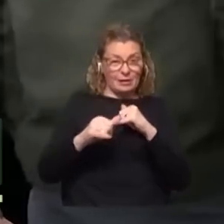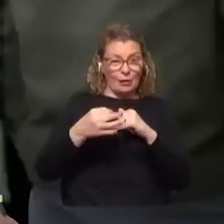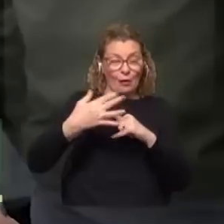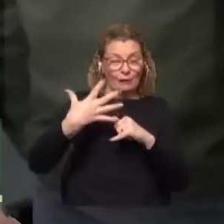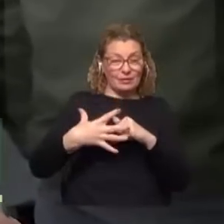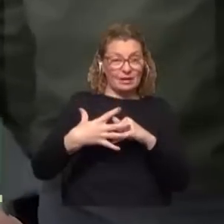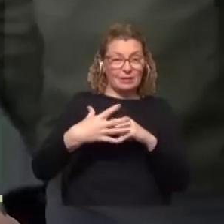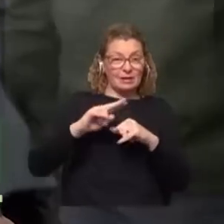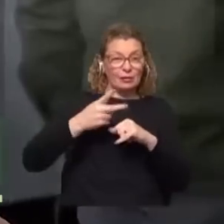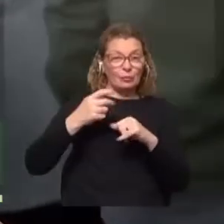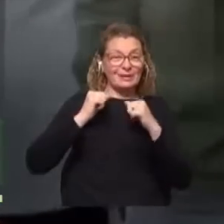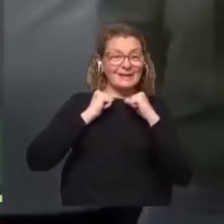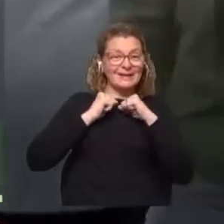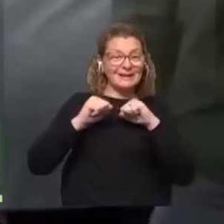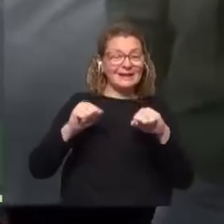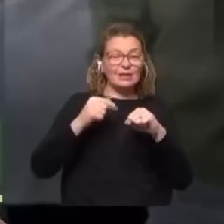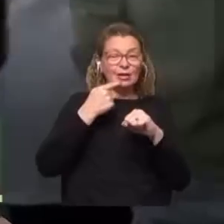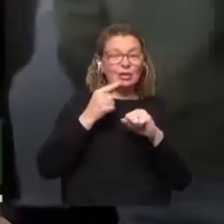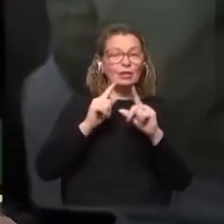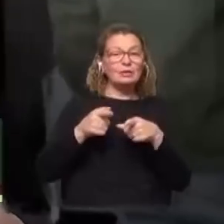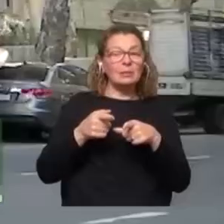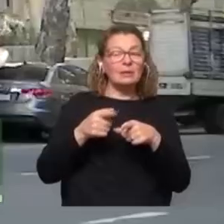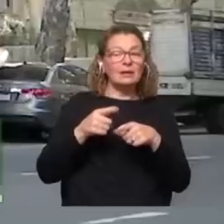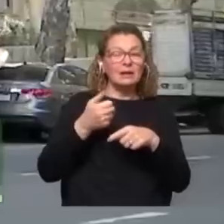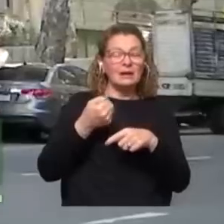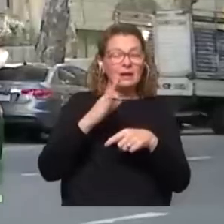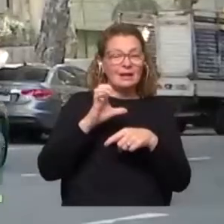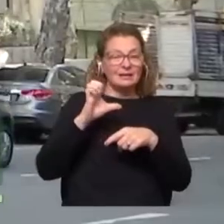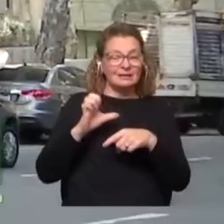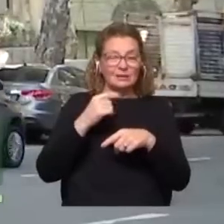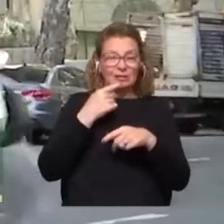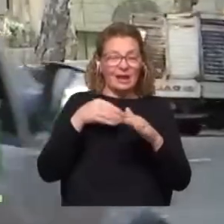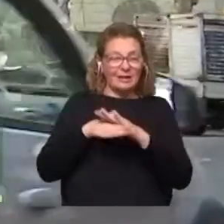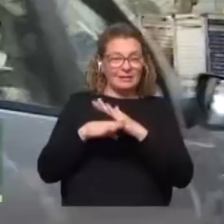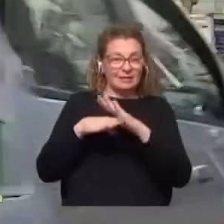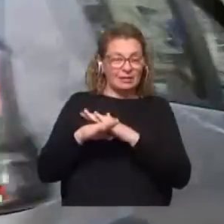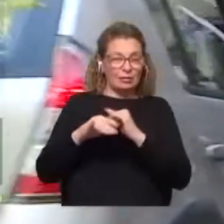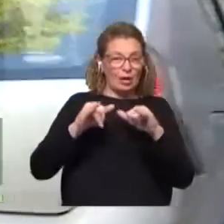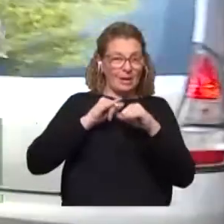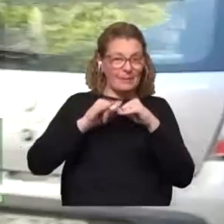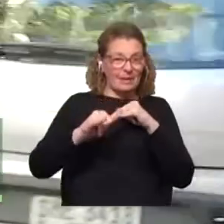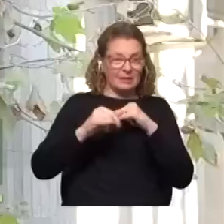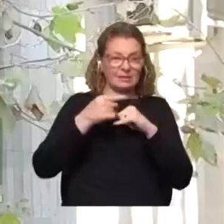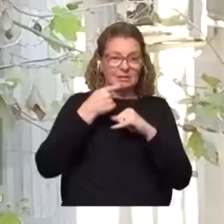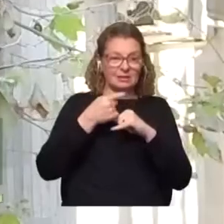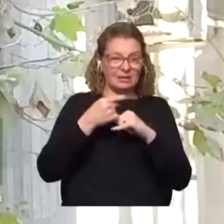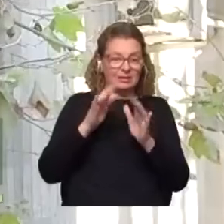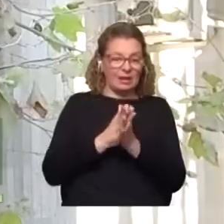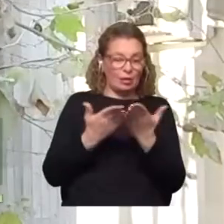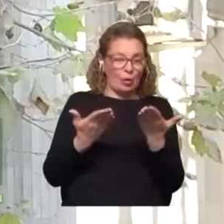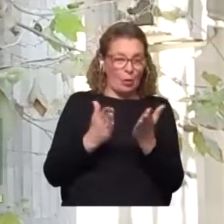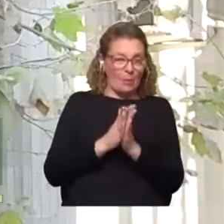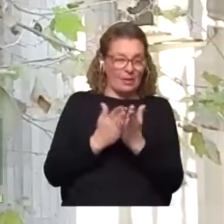de la subsecretaria y agregó en su momento que H no contaba con acceso a la casilla de correos según indican el documento